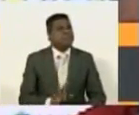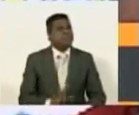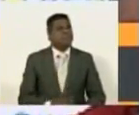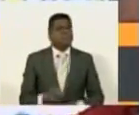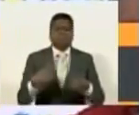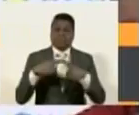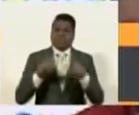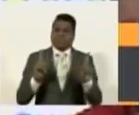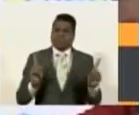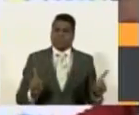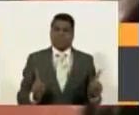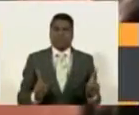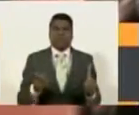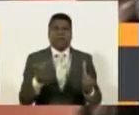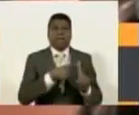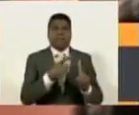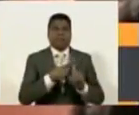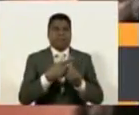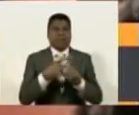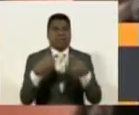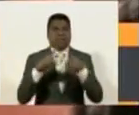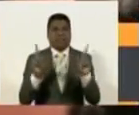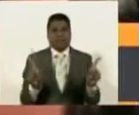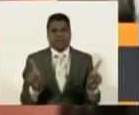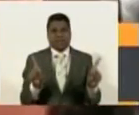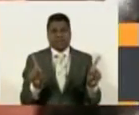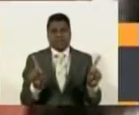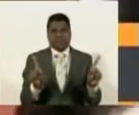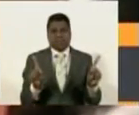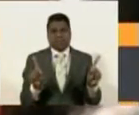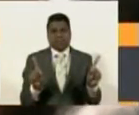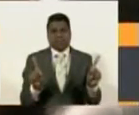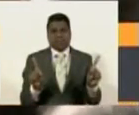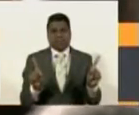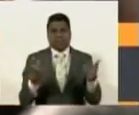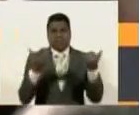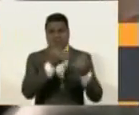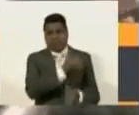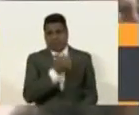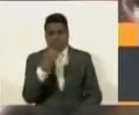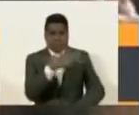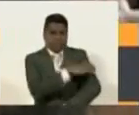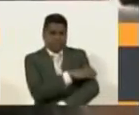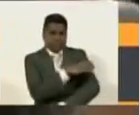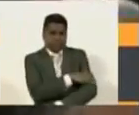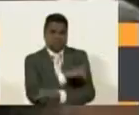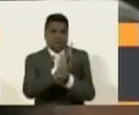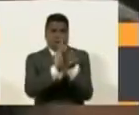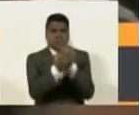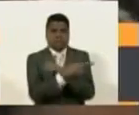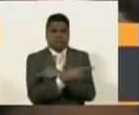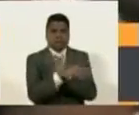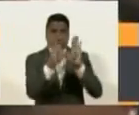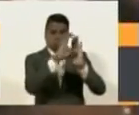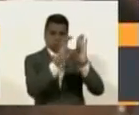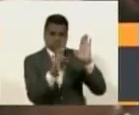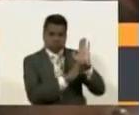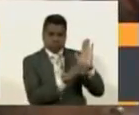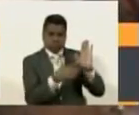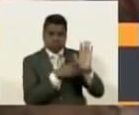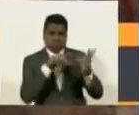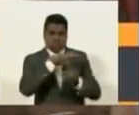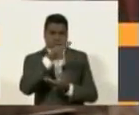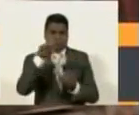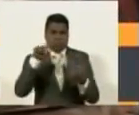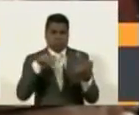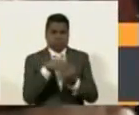Diferencia. Primera diferencia ética. Mientras ellos querían una constituyente de élites, la revolución